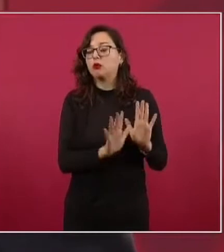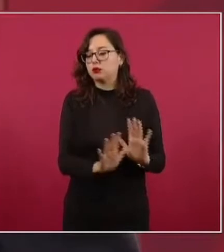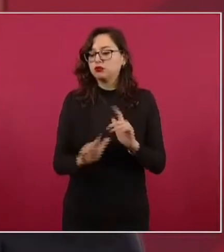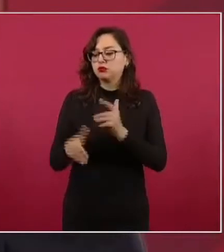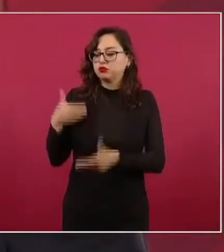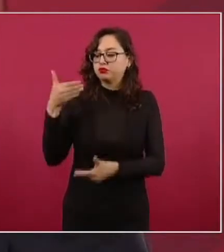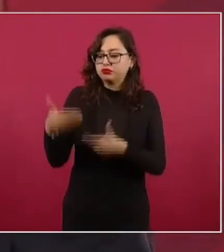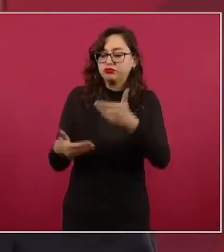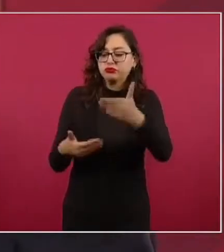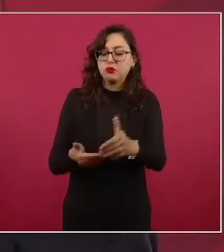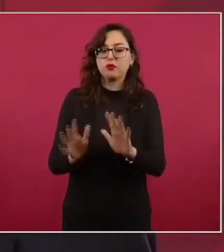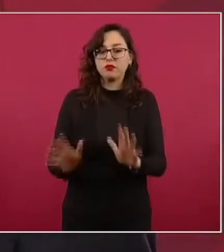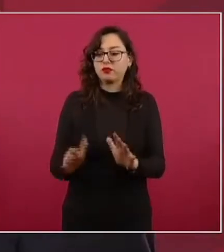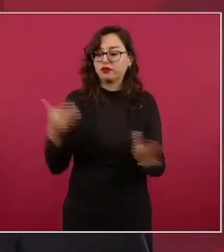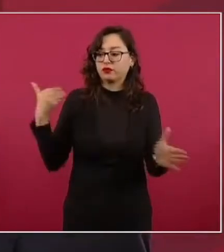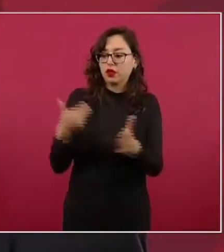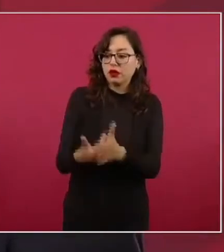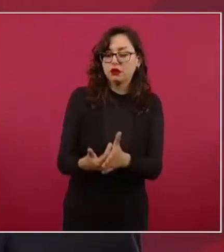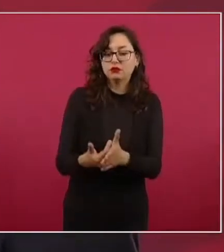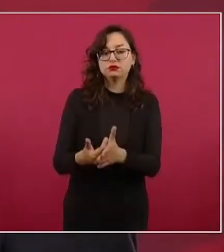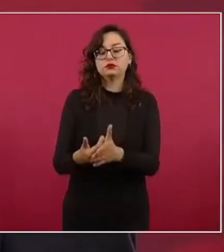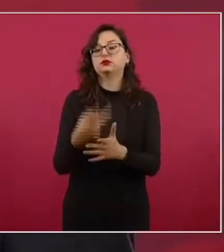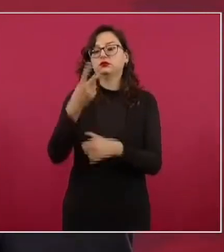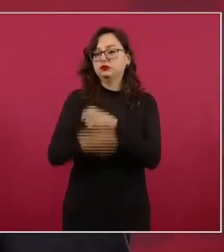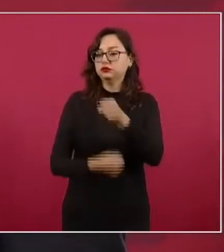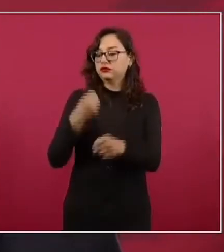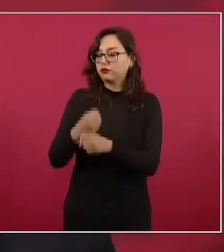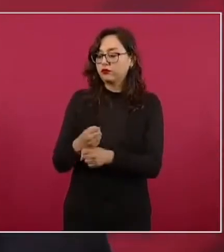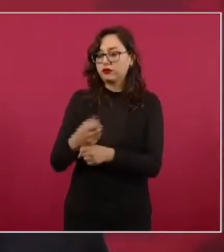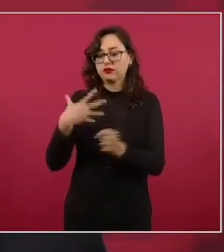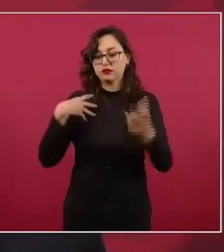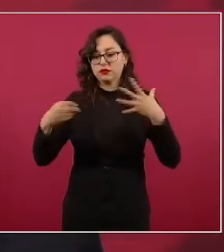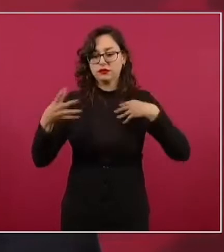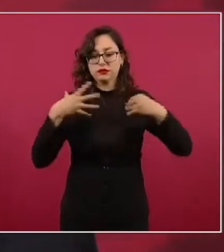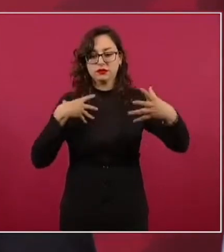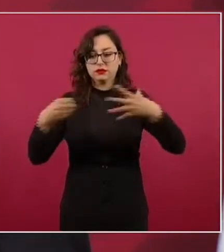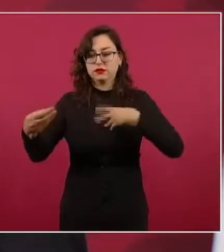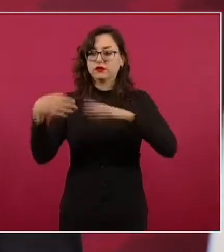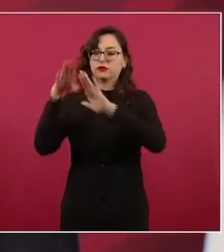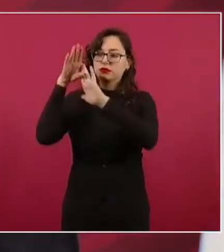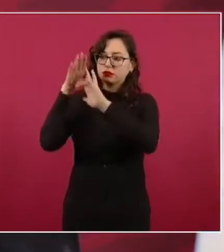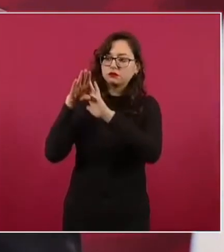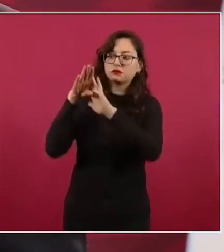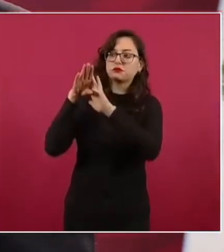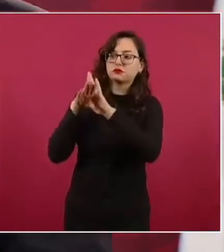ha disminuido el contagio, que afortunadamente ya no tenemos